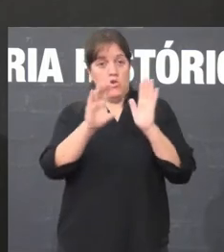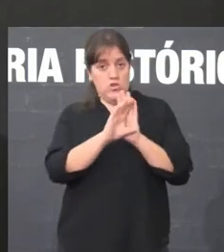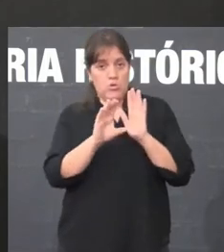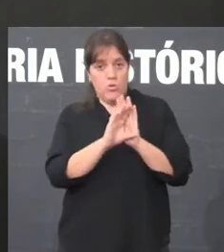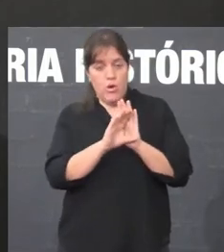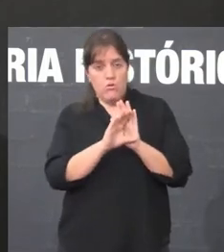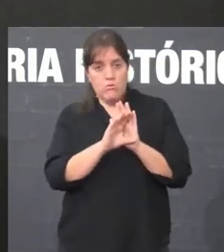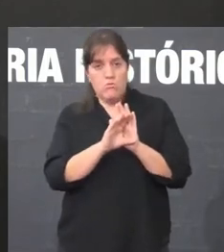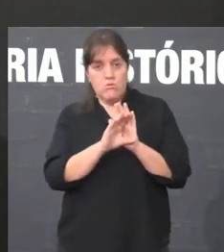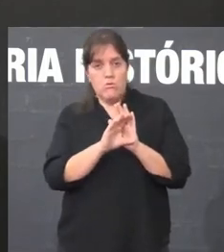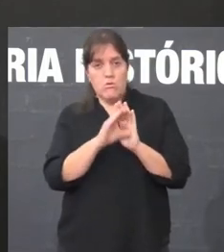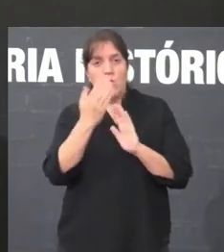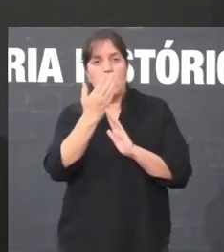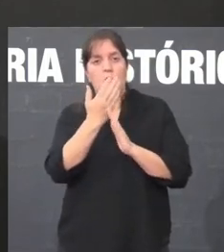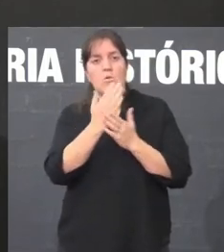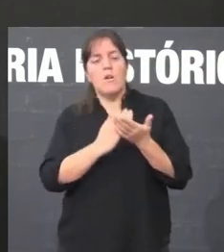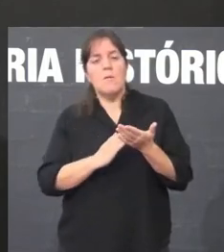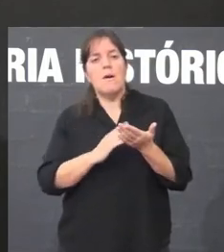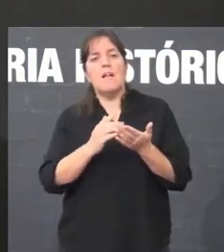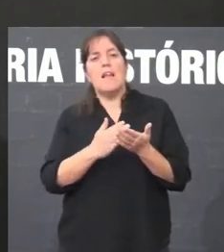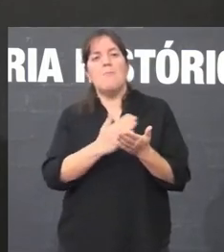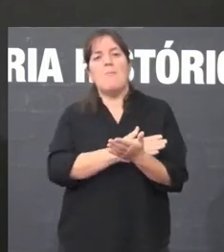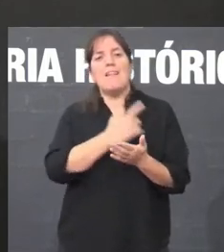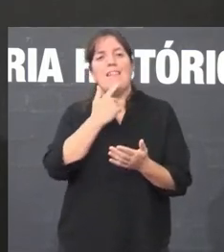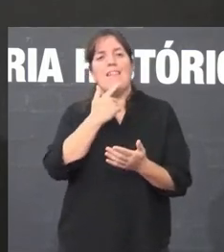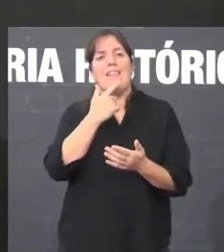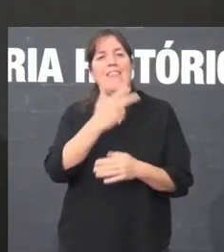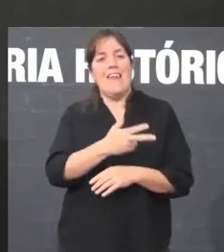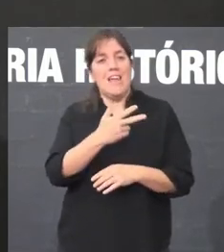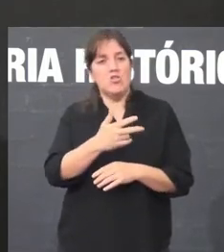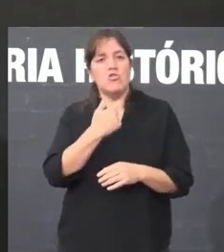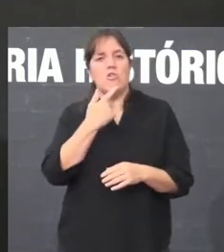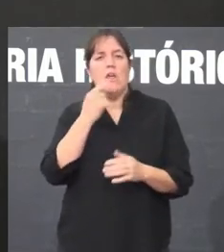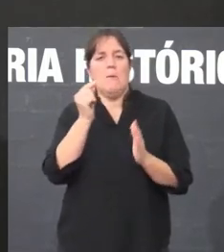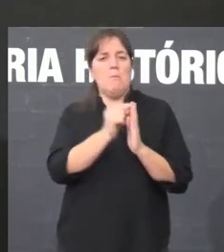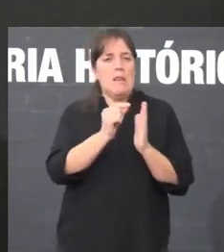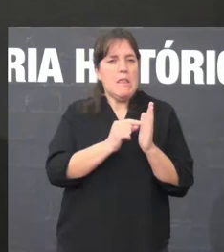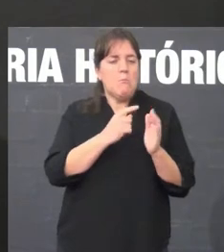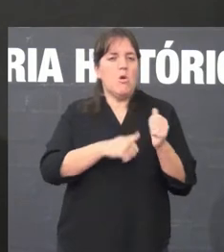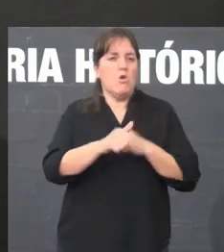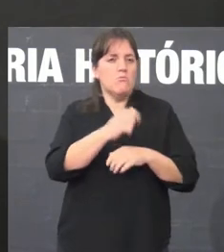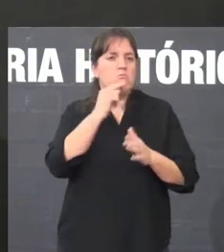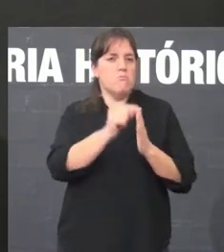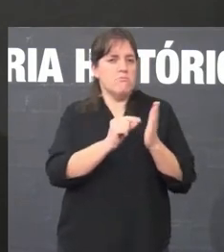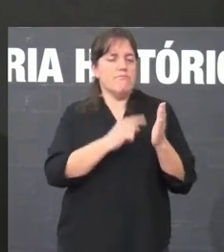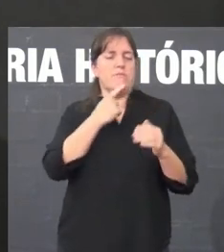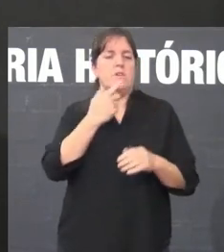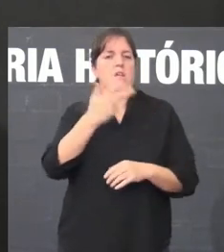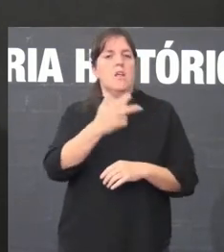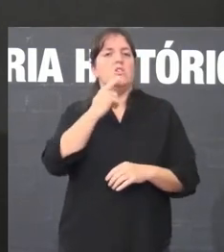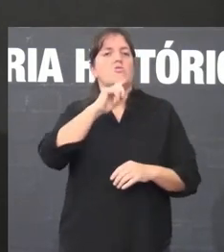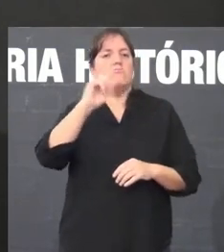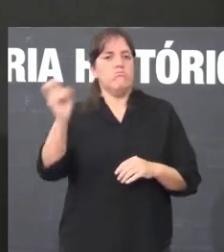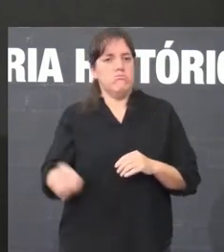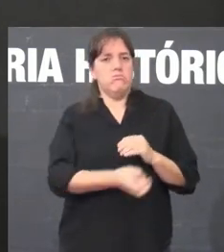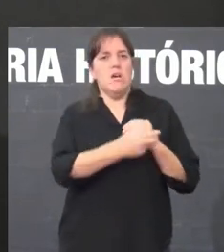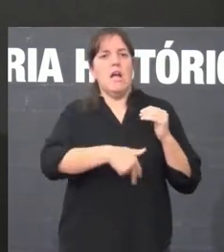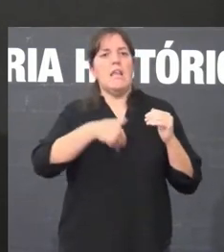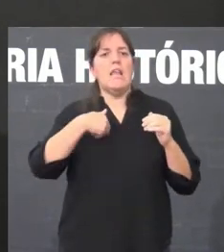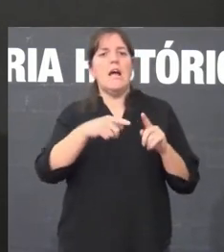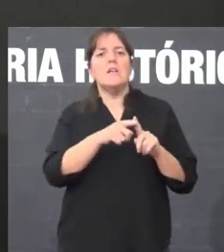en la parte, lo he dicho antes, en la parte dogmática, en la parte de principios, derechos, etcétera, etcétera, generales, ¿no? Bueno,